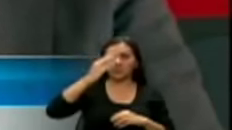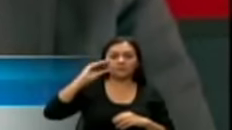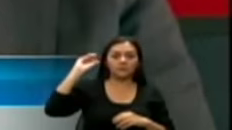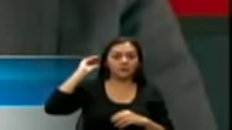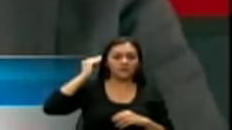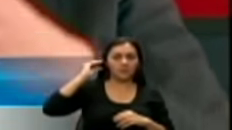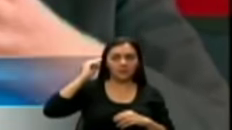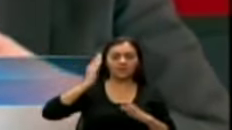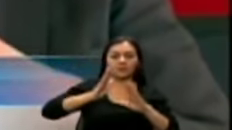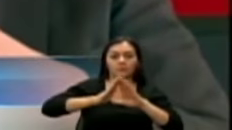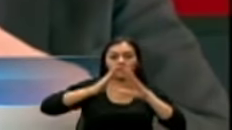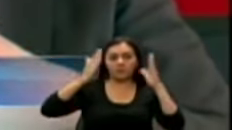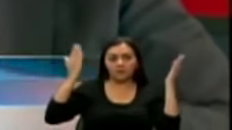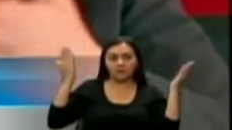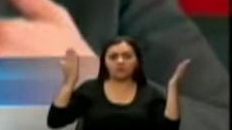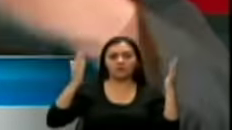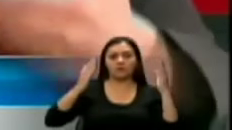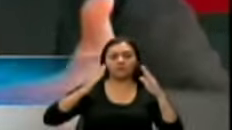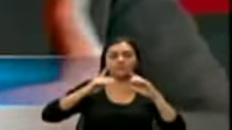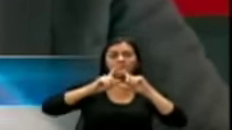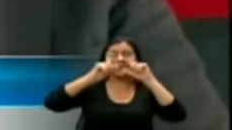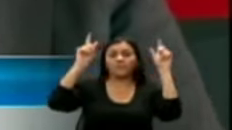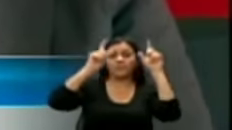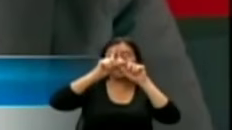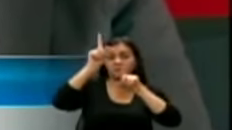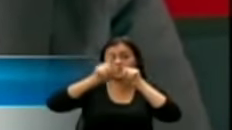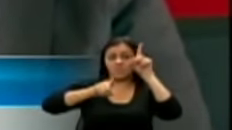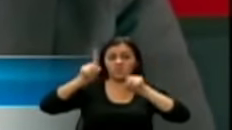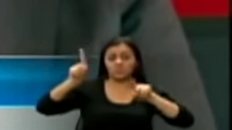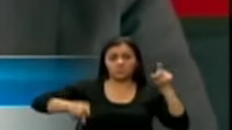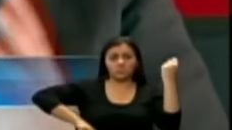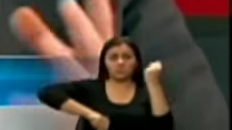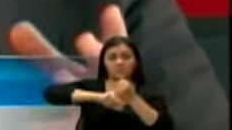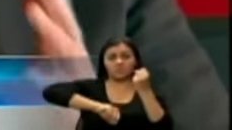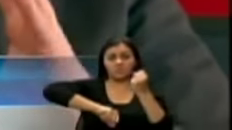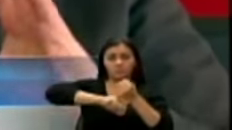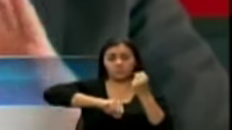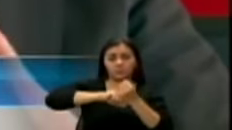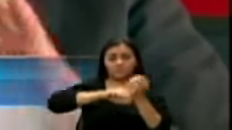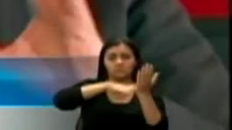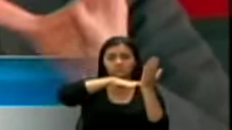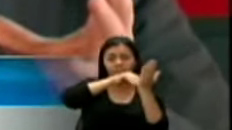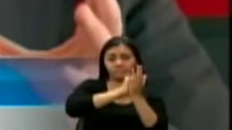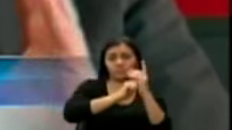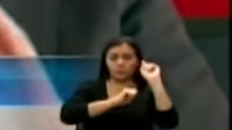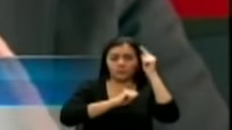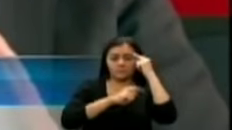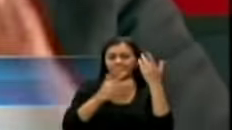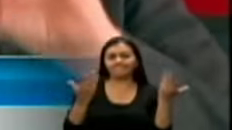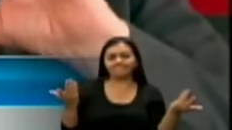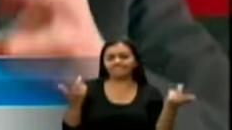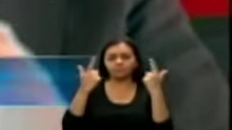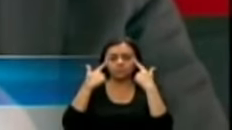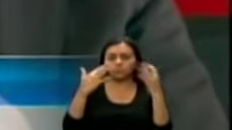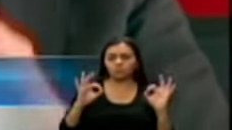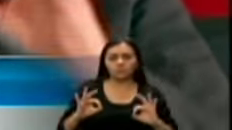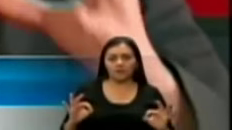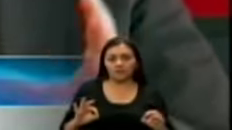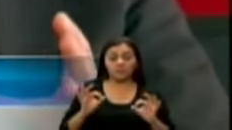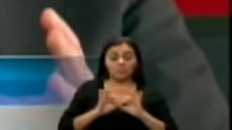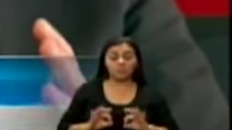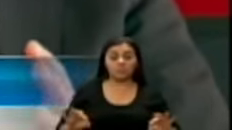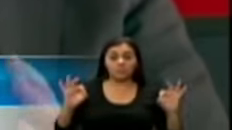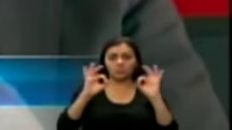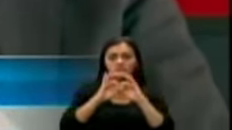manos de grandes corporaciones que muchas veces apoyan estos golpes de Estado, no se ha tomado conciencia de la importancia que se tiene para advertir